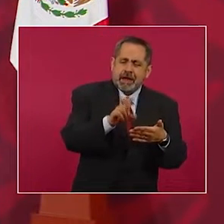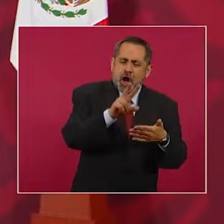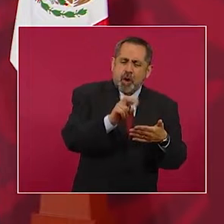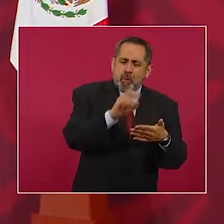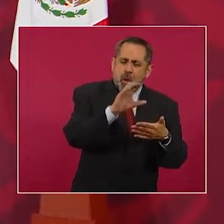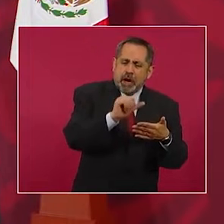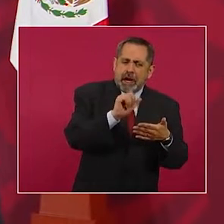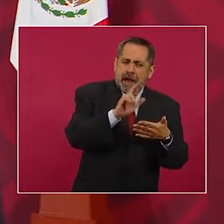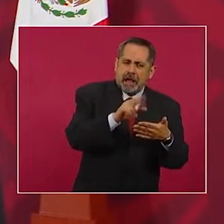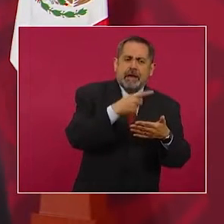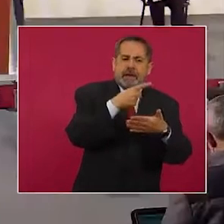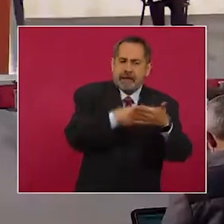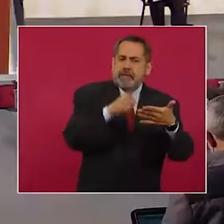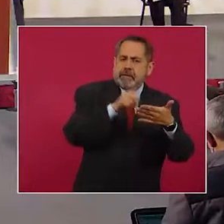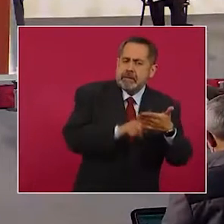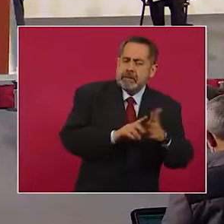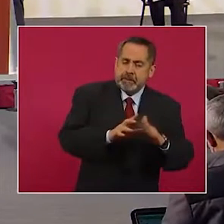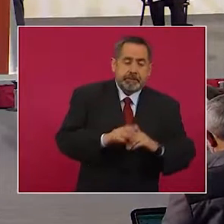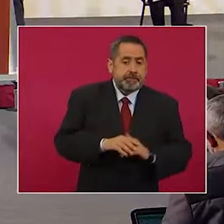pregunta.